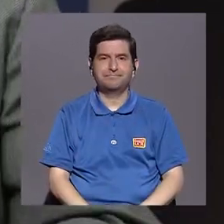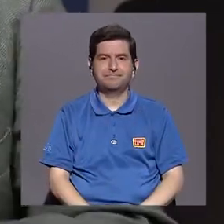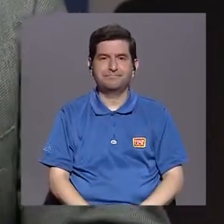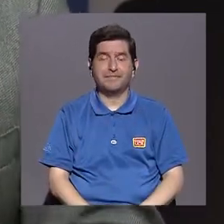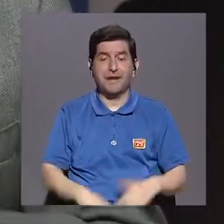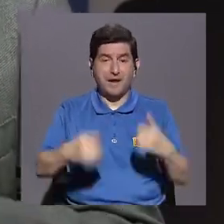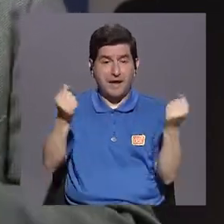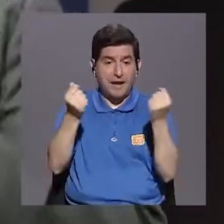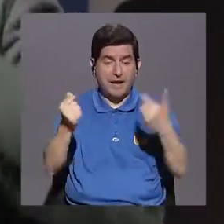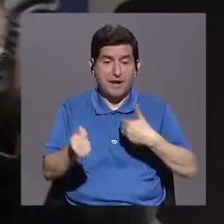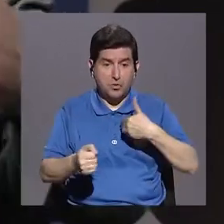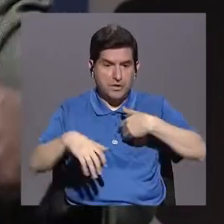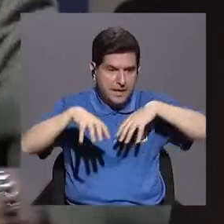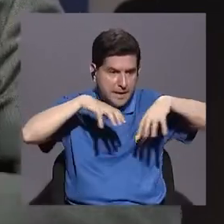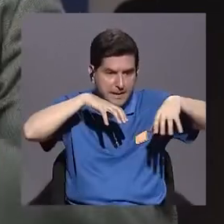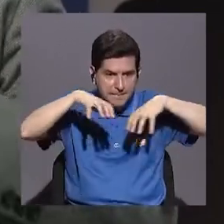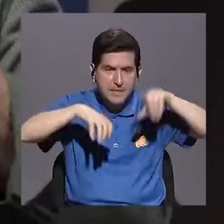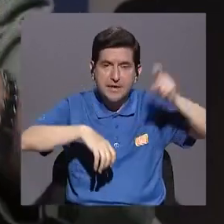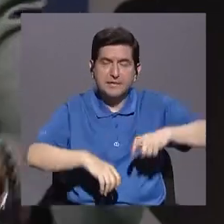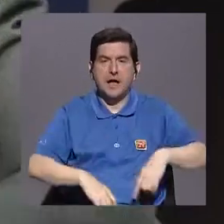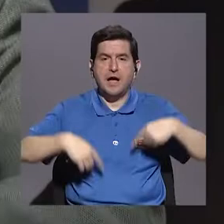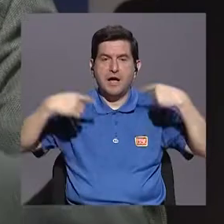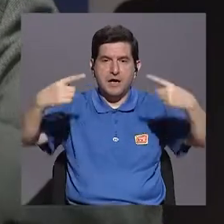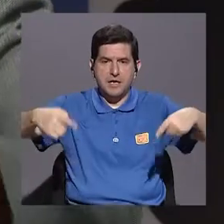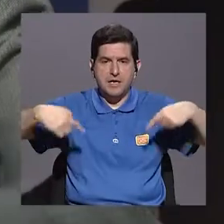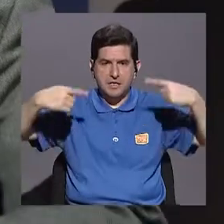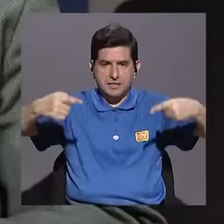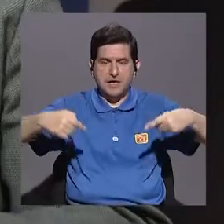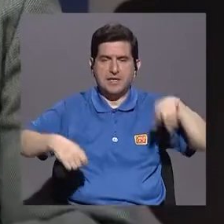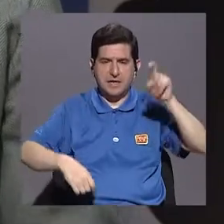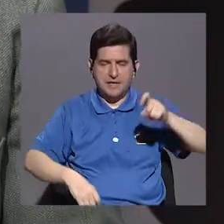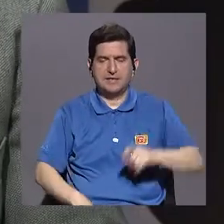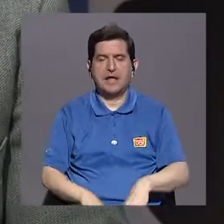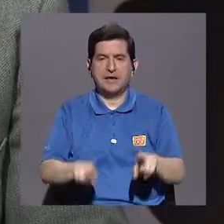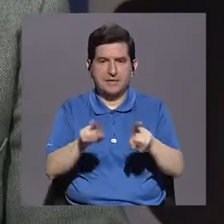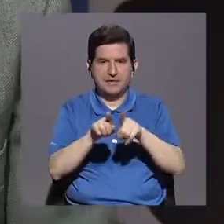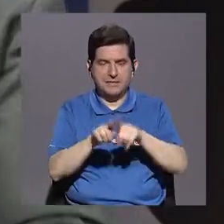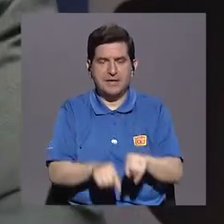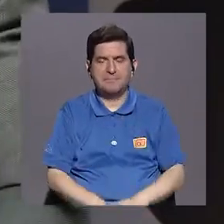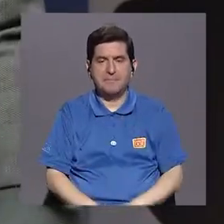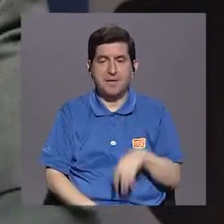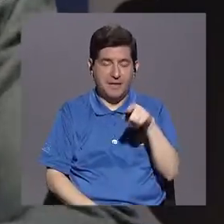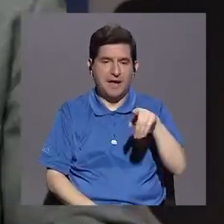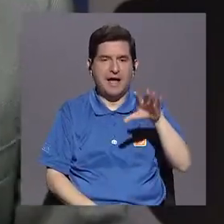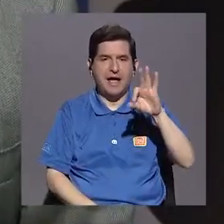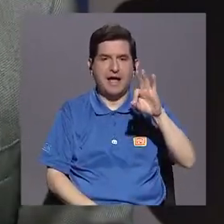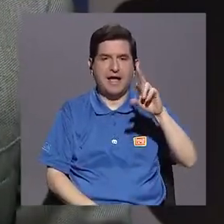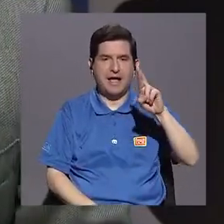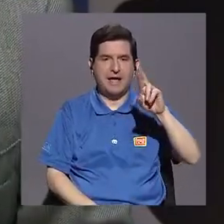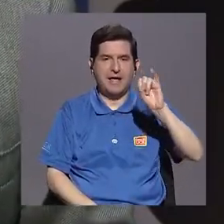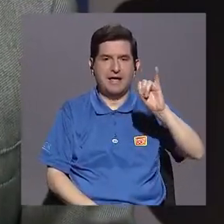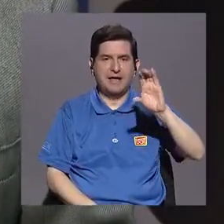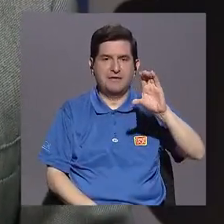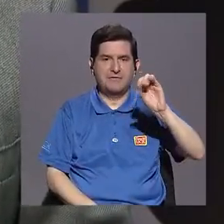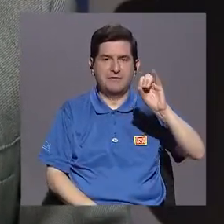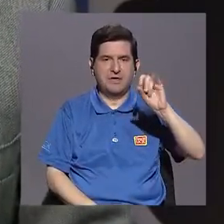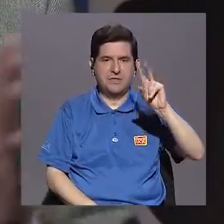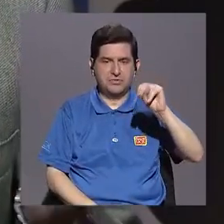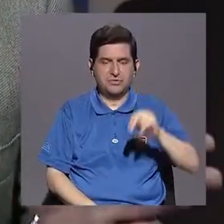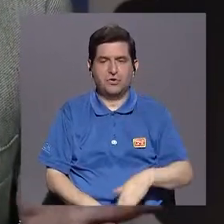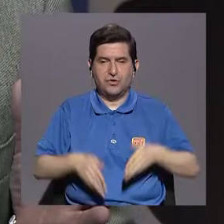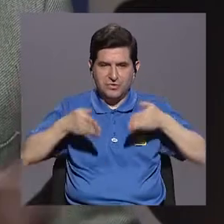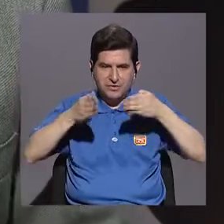vehículo tiene que moverse las llantas tienen que vencer la fricción contra la calle